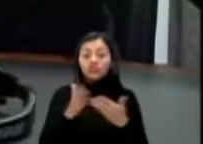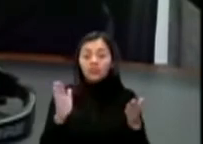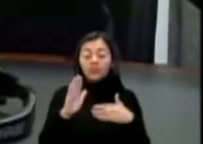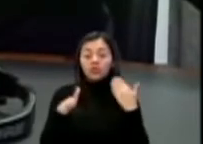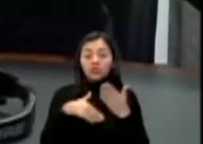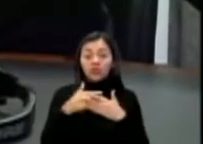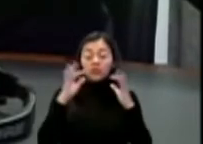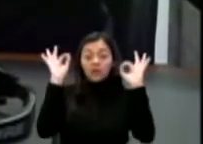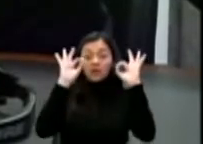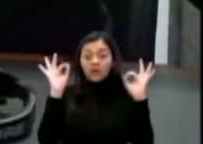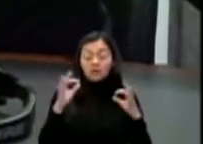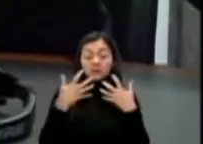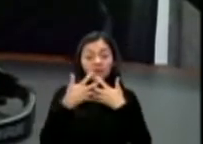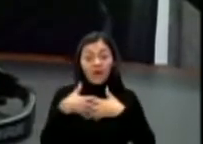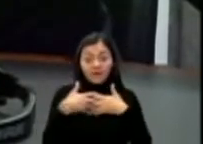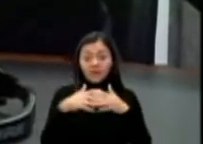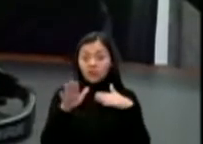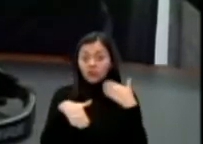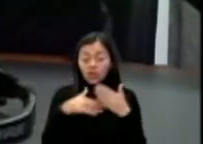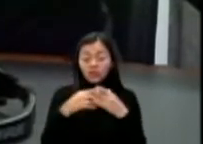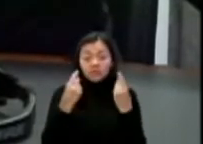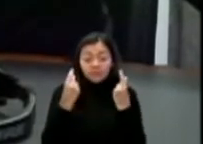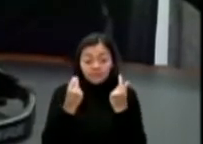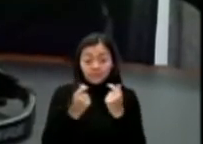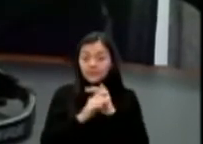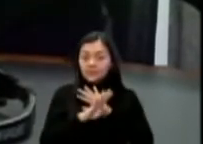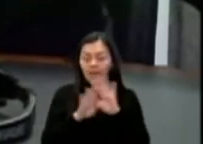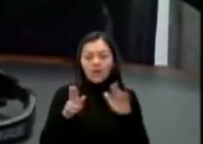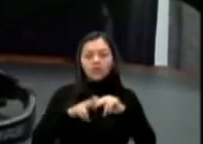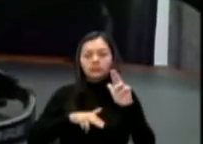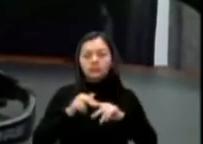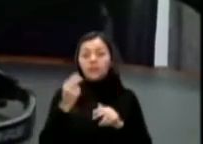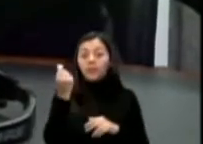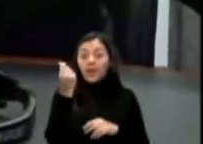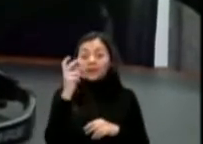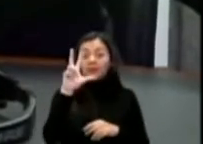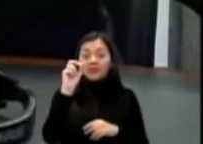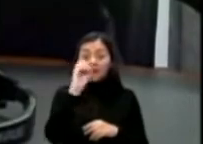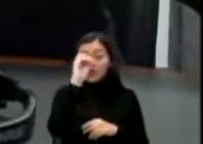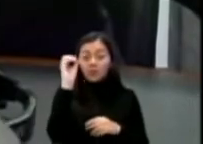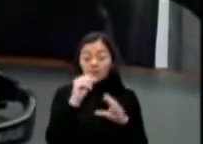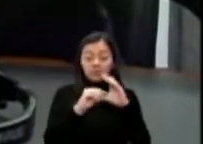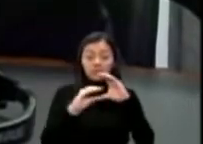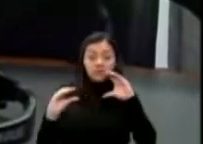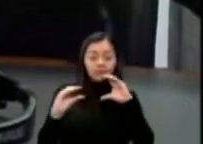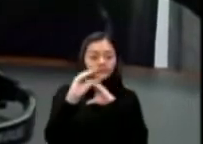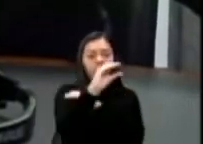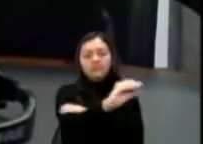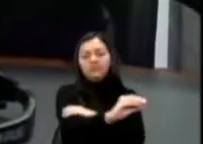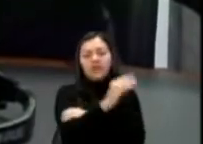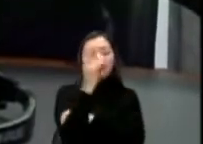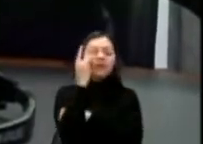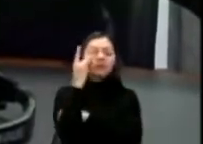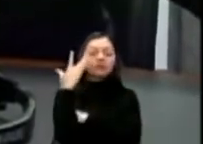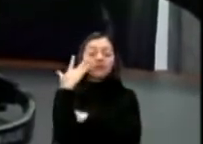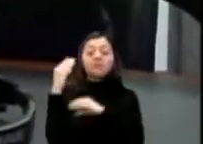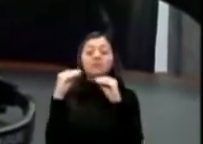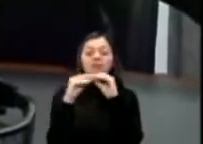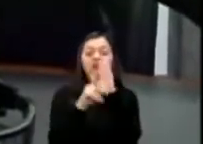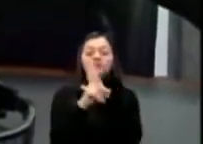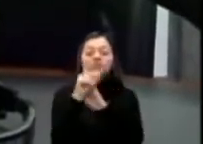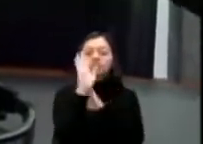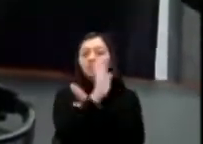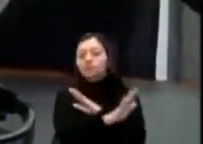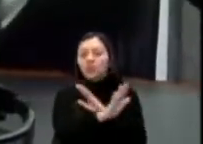hidroeléctricas que estamos construyendo se quedan para desarrollo local y las que miran a la amazonía van a generar desarrollo en las